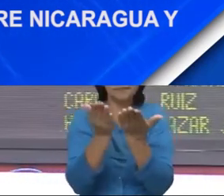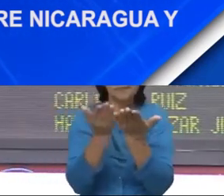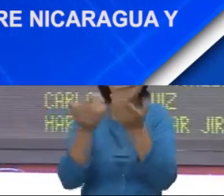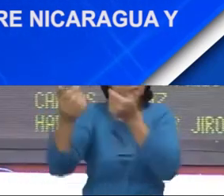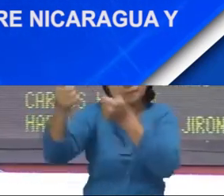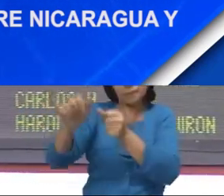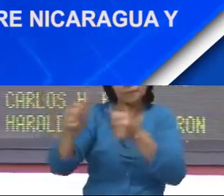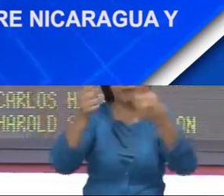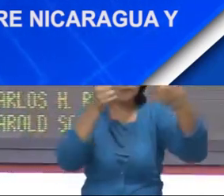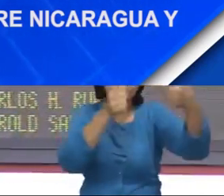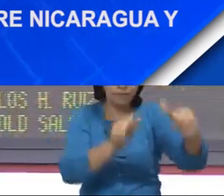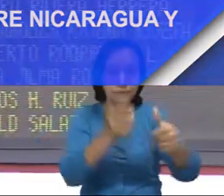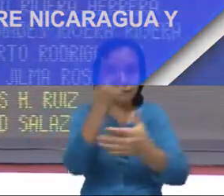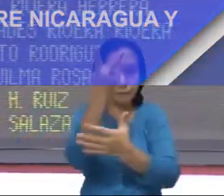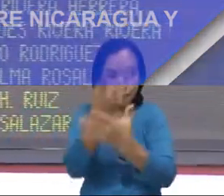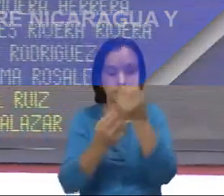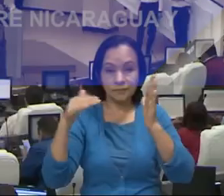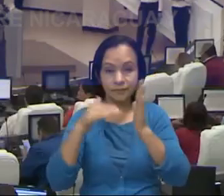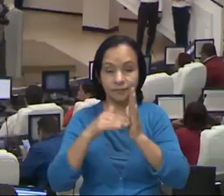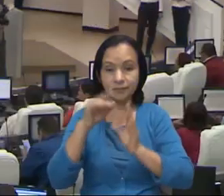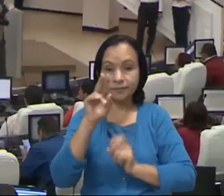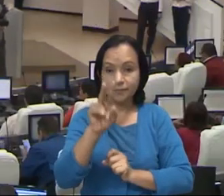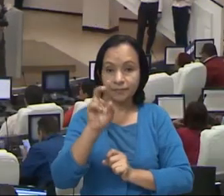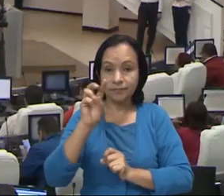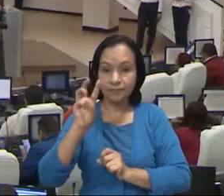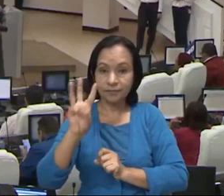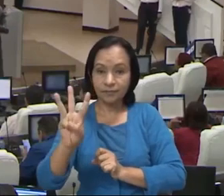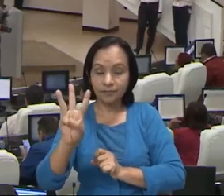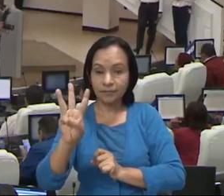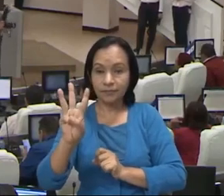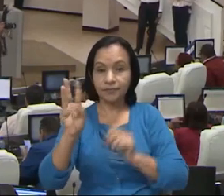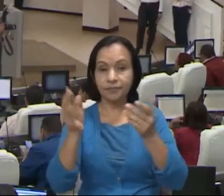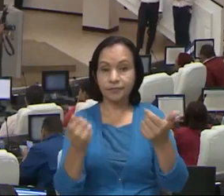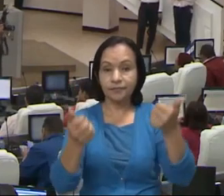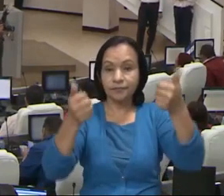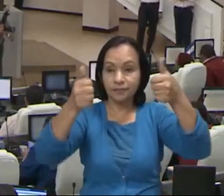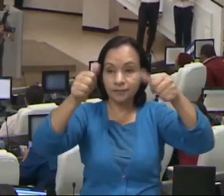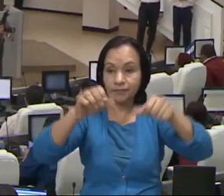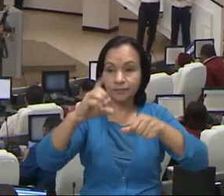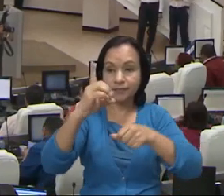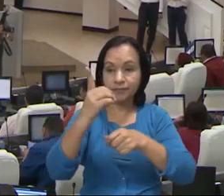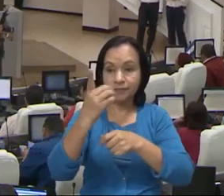trato recíproco entre ambos países. Noticias 12, Darlene Téllez.